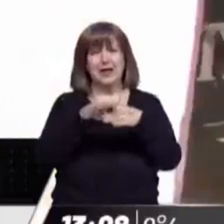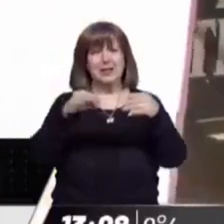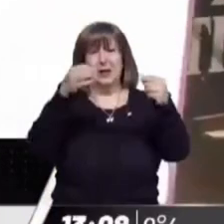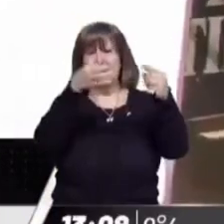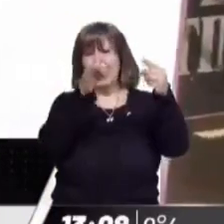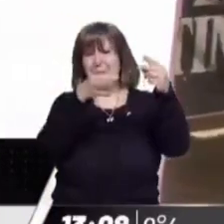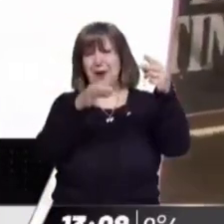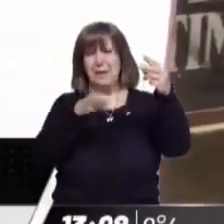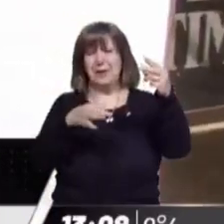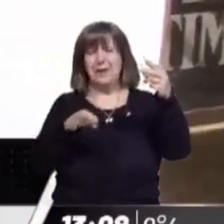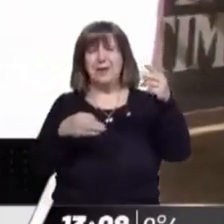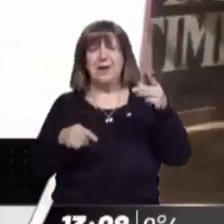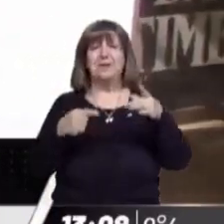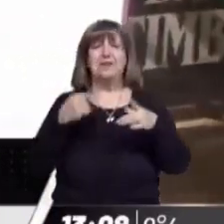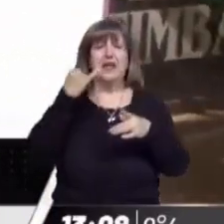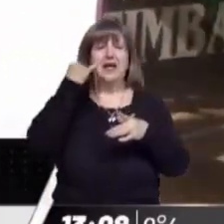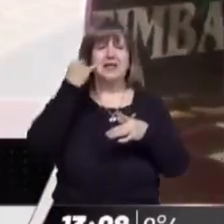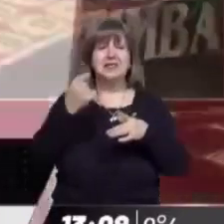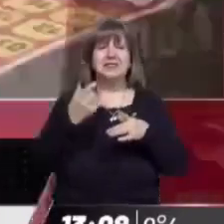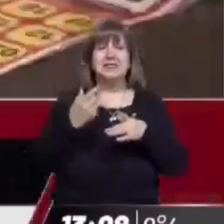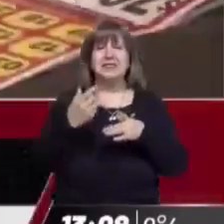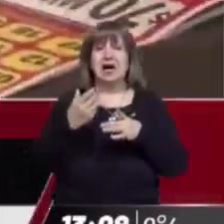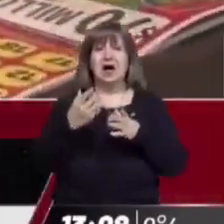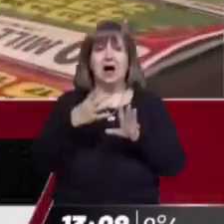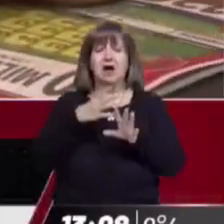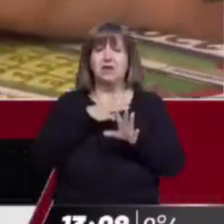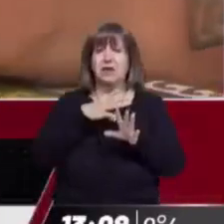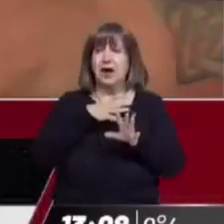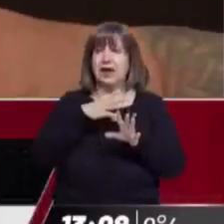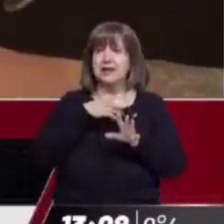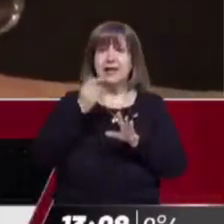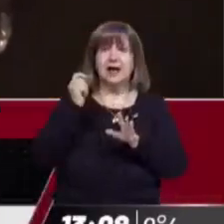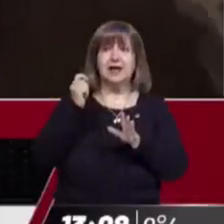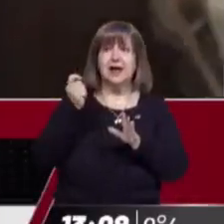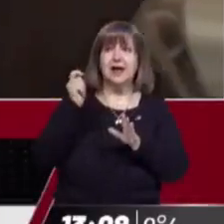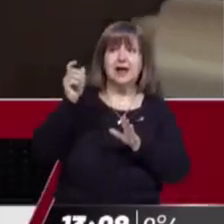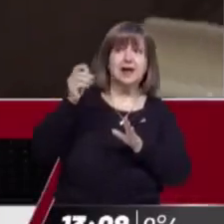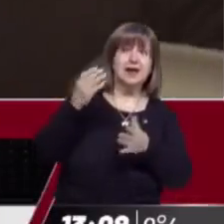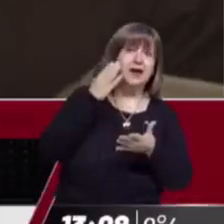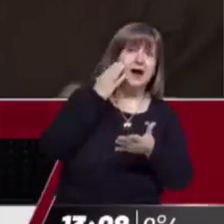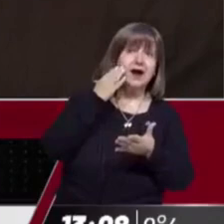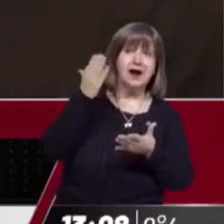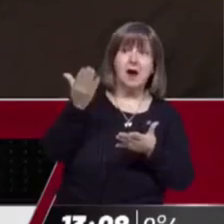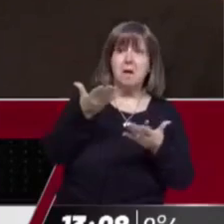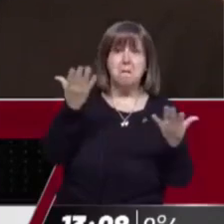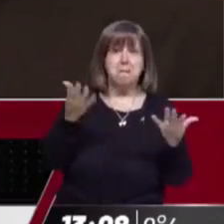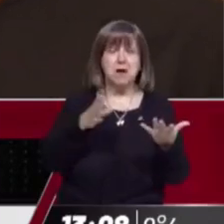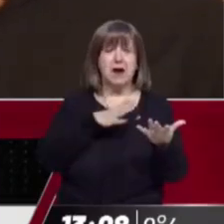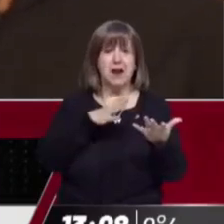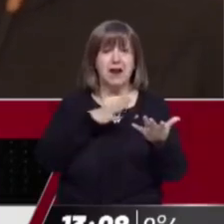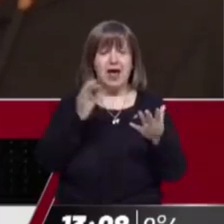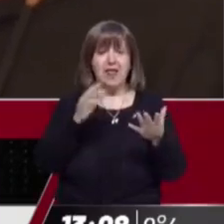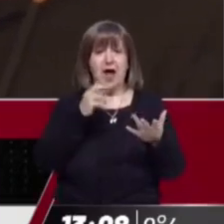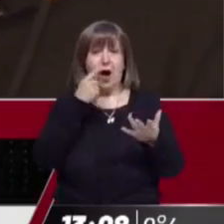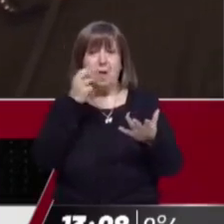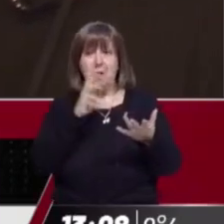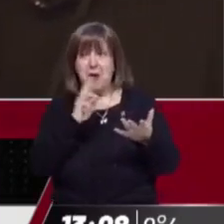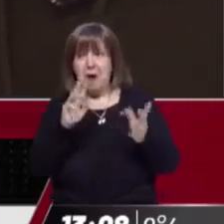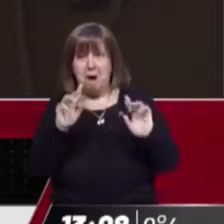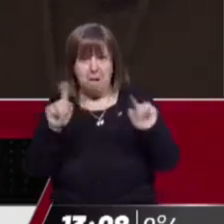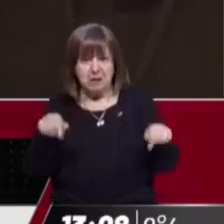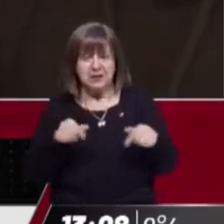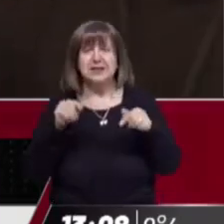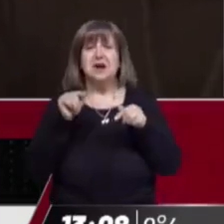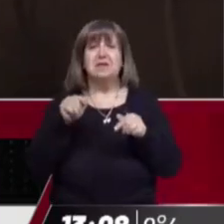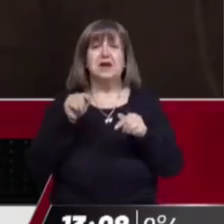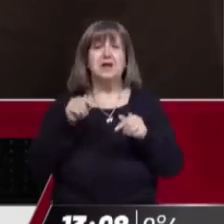seguía colgando globos. No ha aparecido ninguna persona identificándose como ganadora. ¿Y se habrá dado cuenta el que ganó, que ya